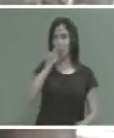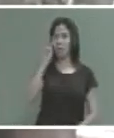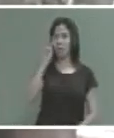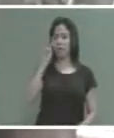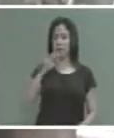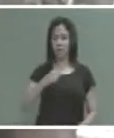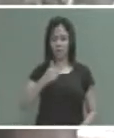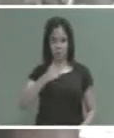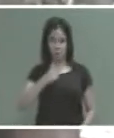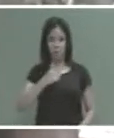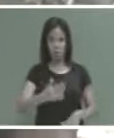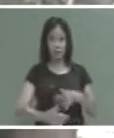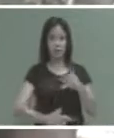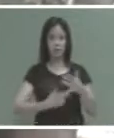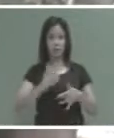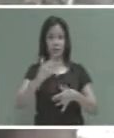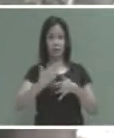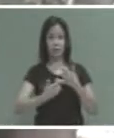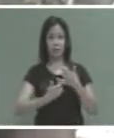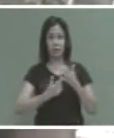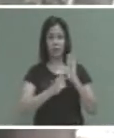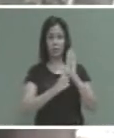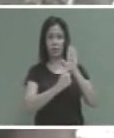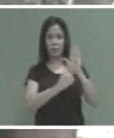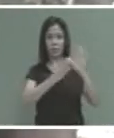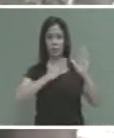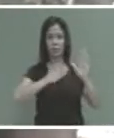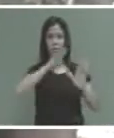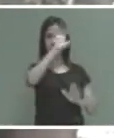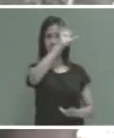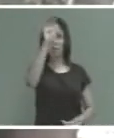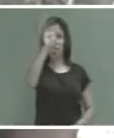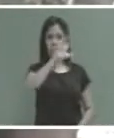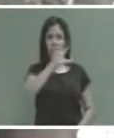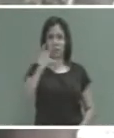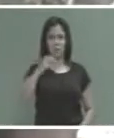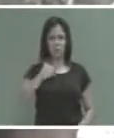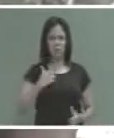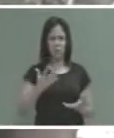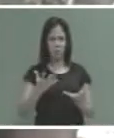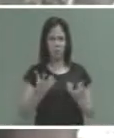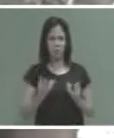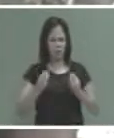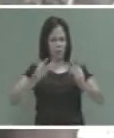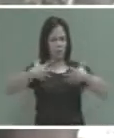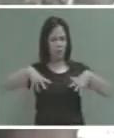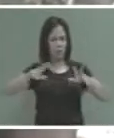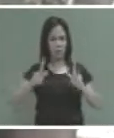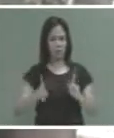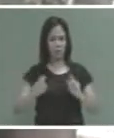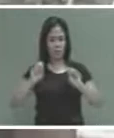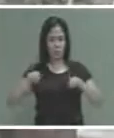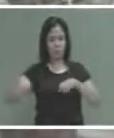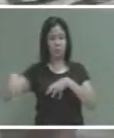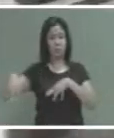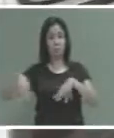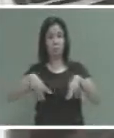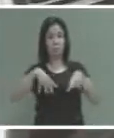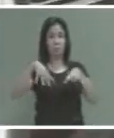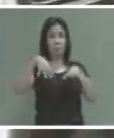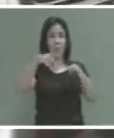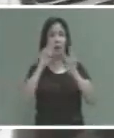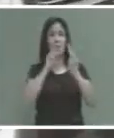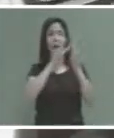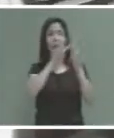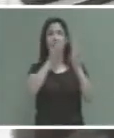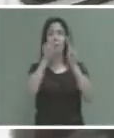Yo sentía que la presentación de mi obra quería que fuera algo que cualquiera persona pudiera llegar y verlo, no